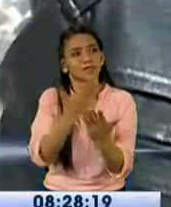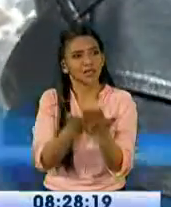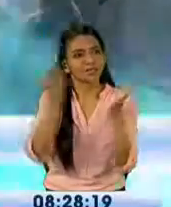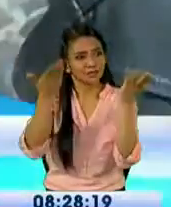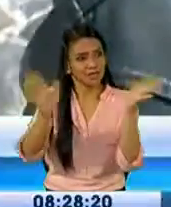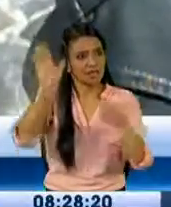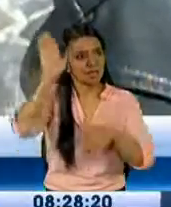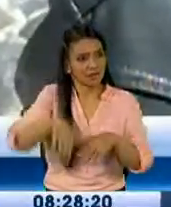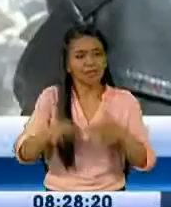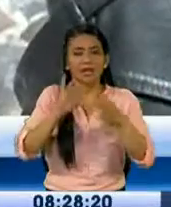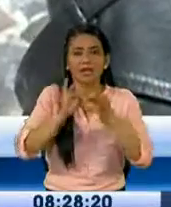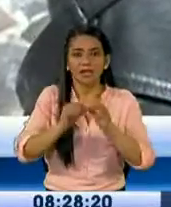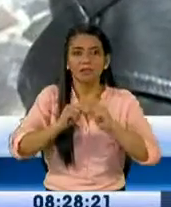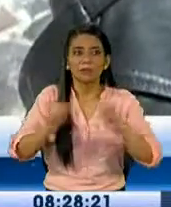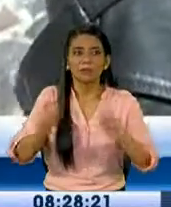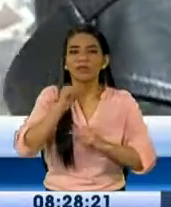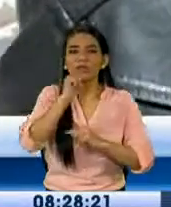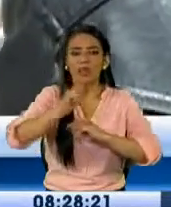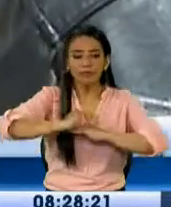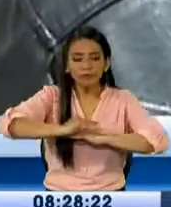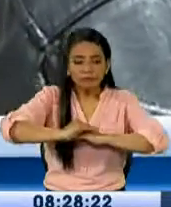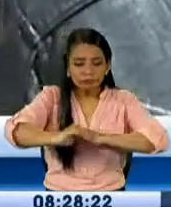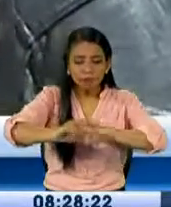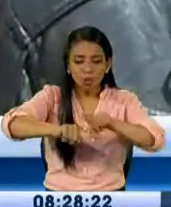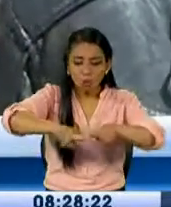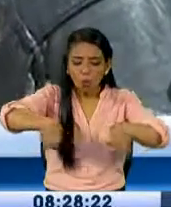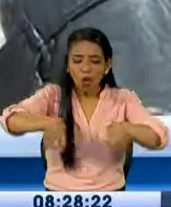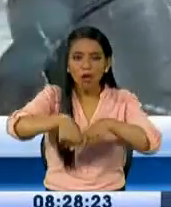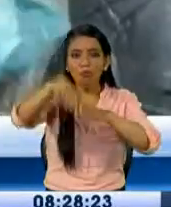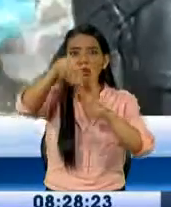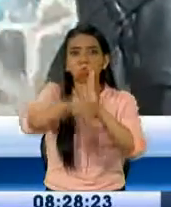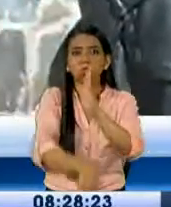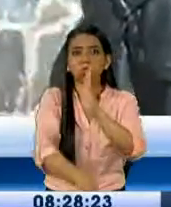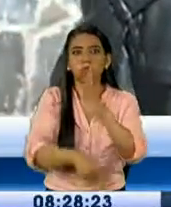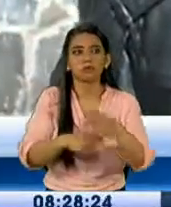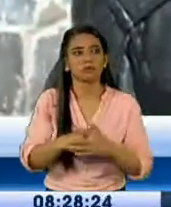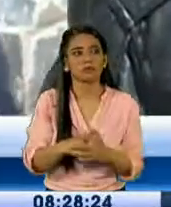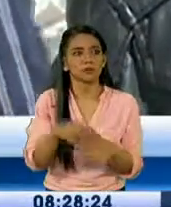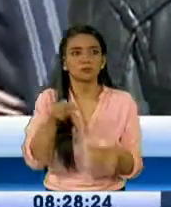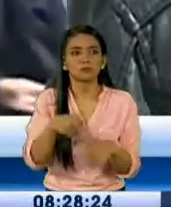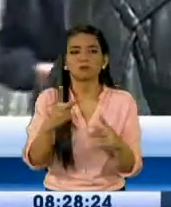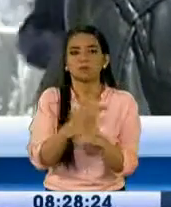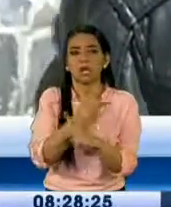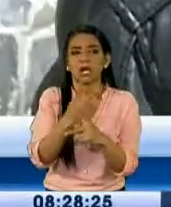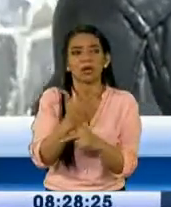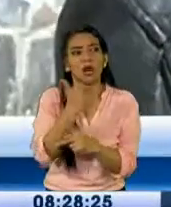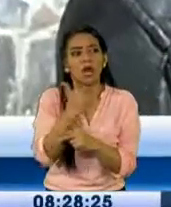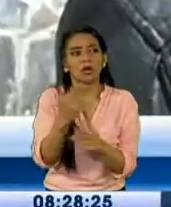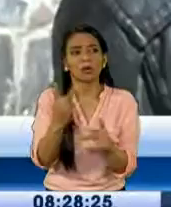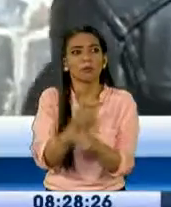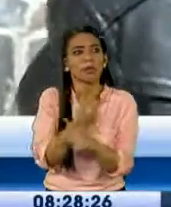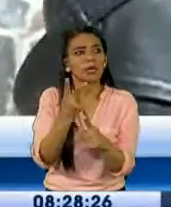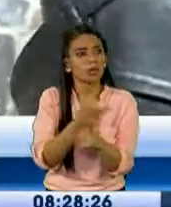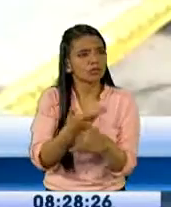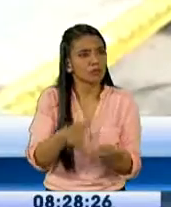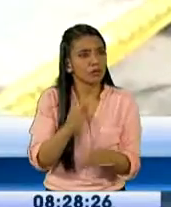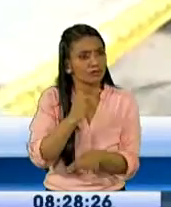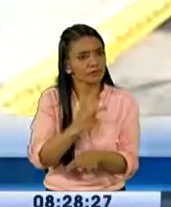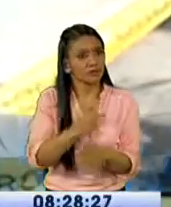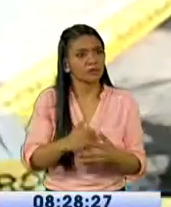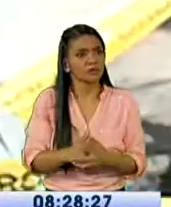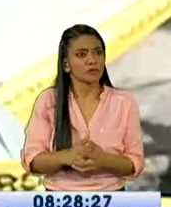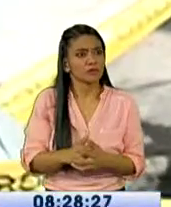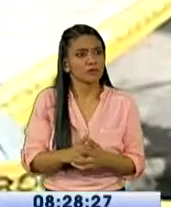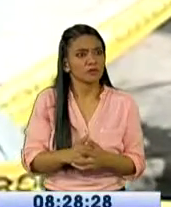lo falta pavimentar, porque el hueco está muy profundo. Es un peligro, puede generar un peligro, porque, mire. Sí,